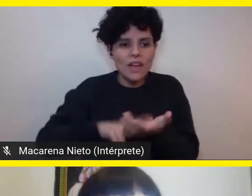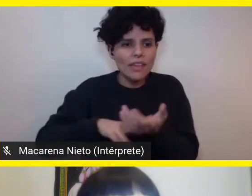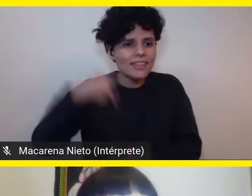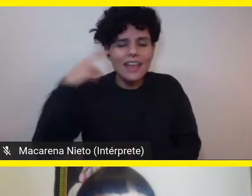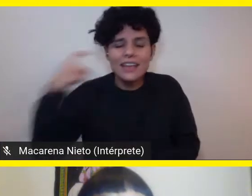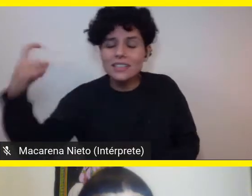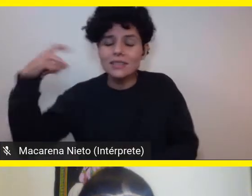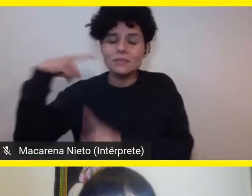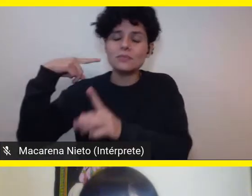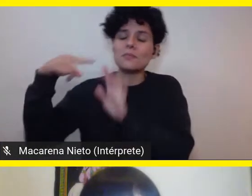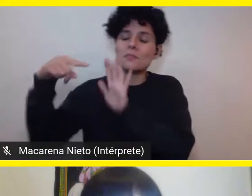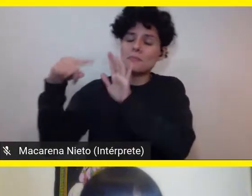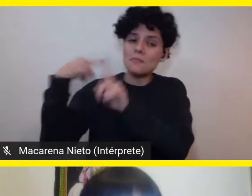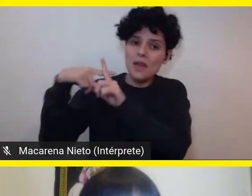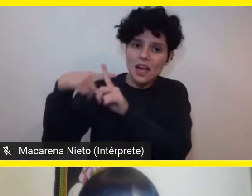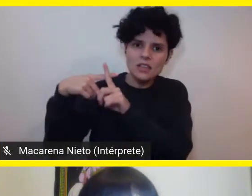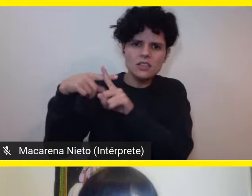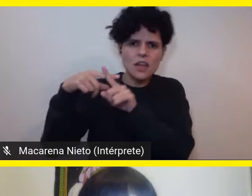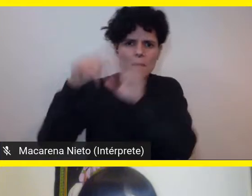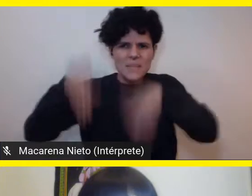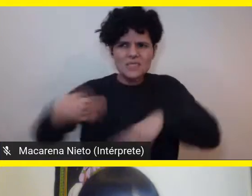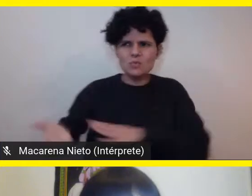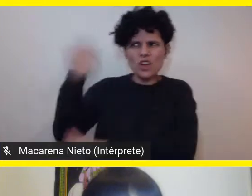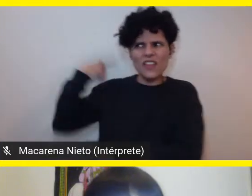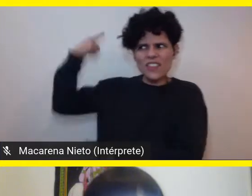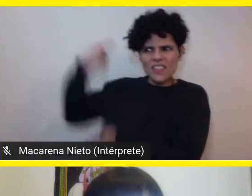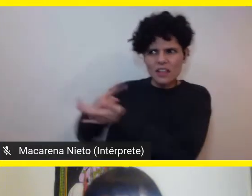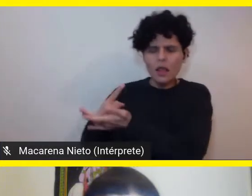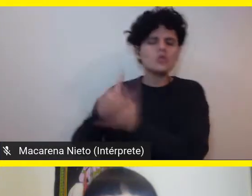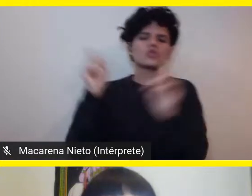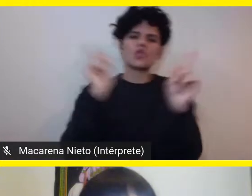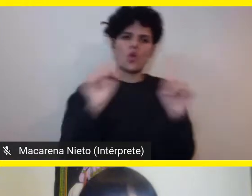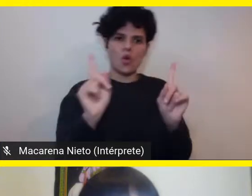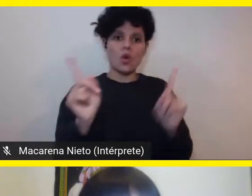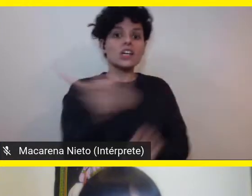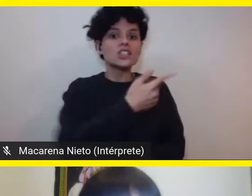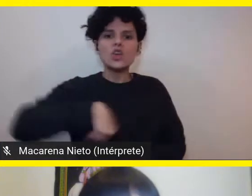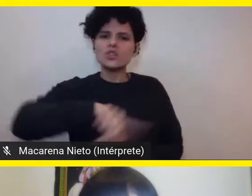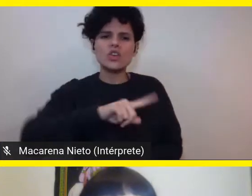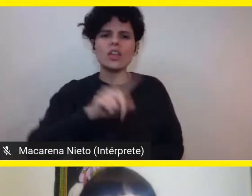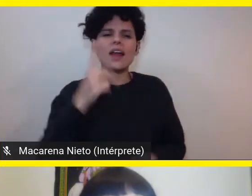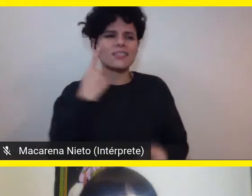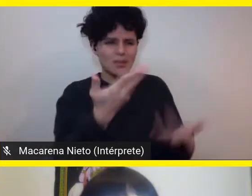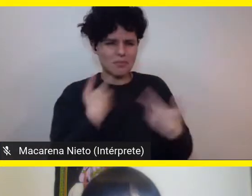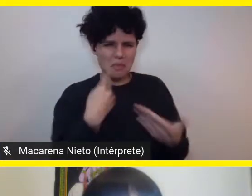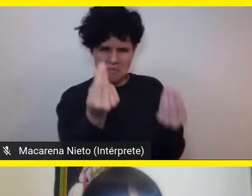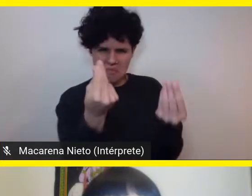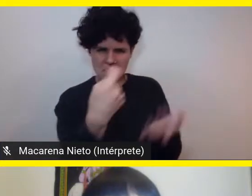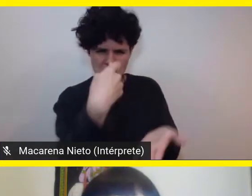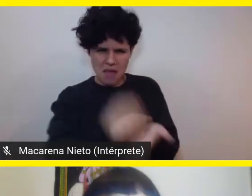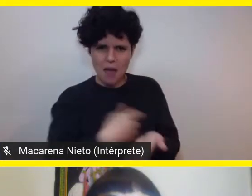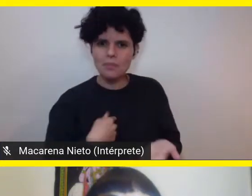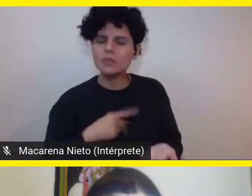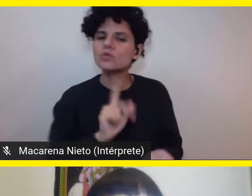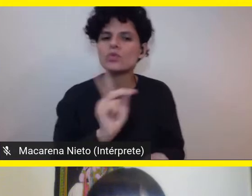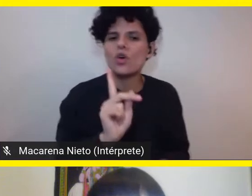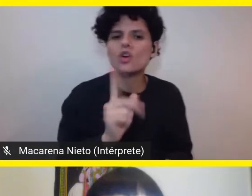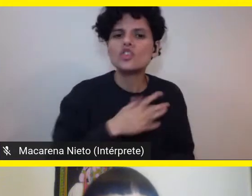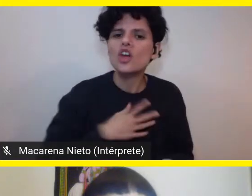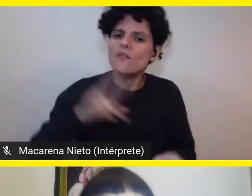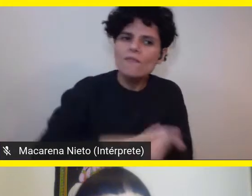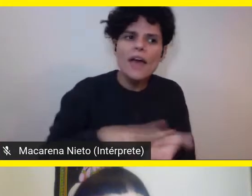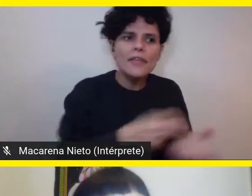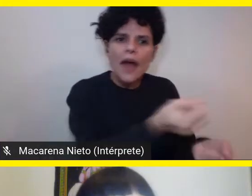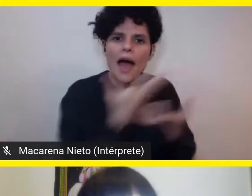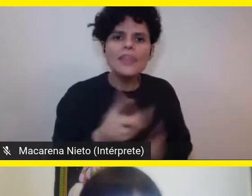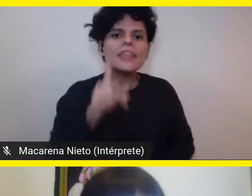en dictadura. O sea, nosotros no, a mí y a mis compañeros no nos interesa la reparación económica. Entonces, yo quiero verdad, quiero justicia y quiero saber el nombre